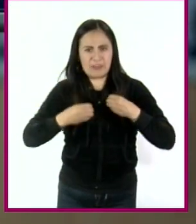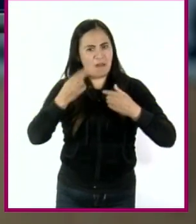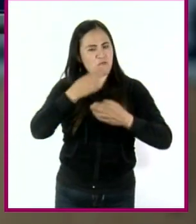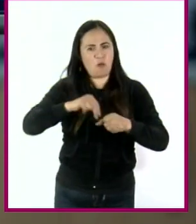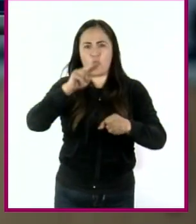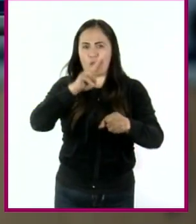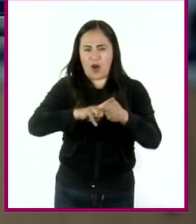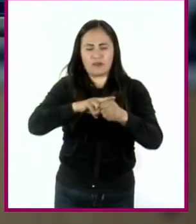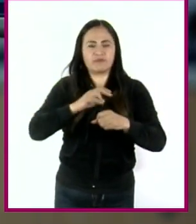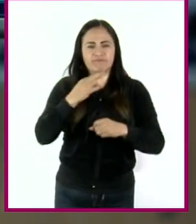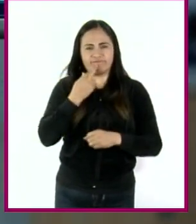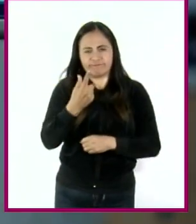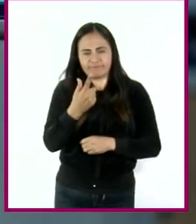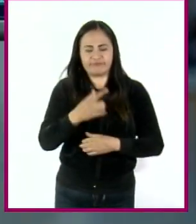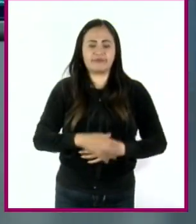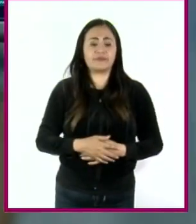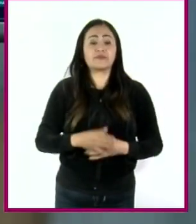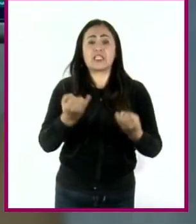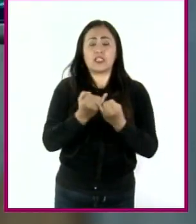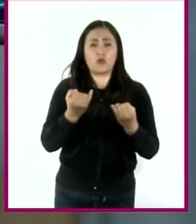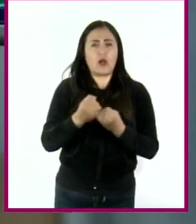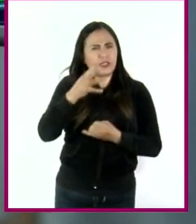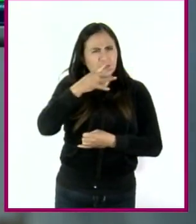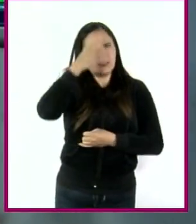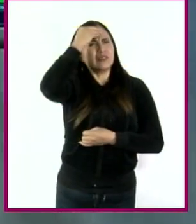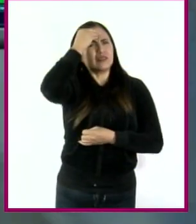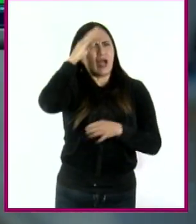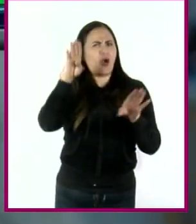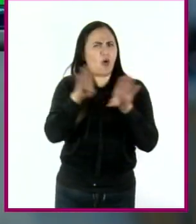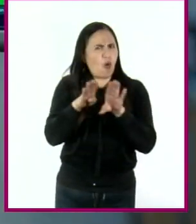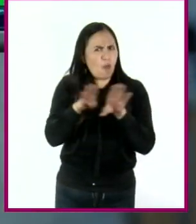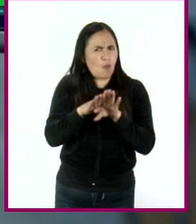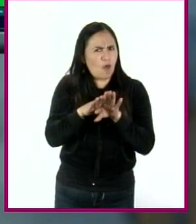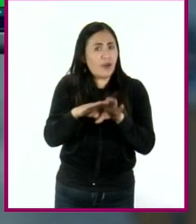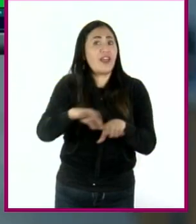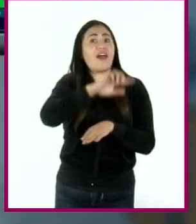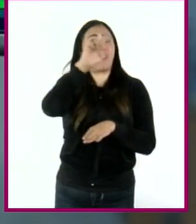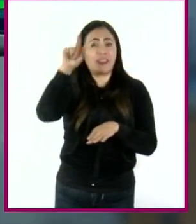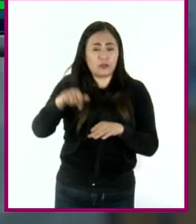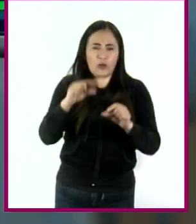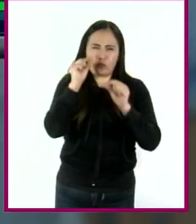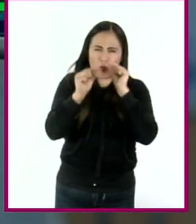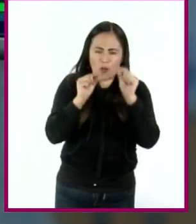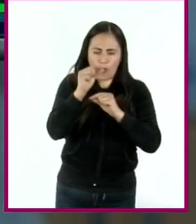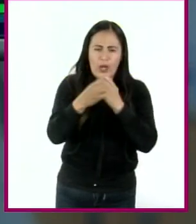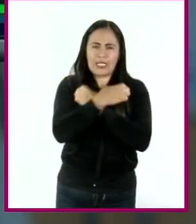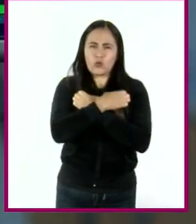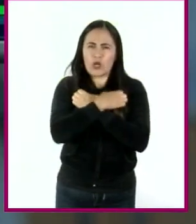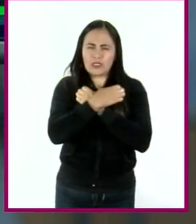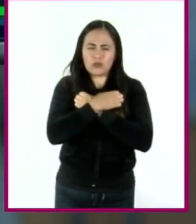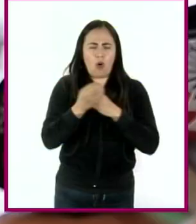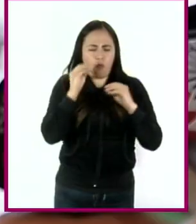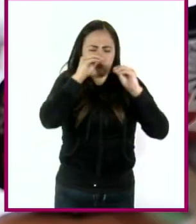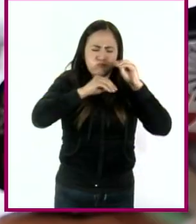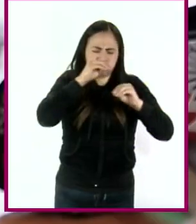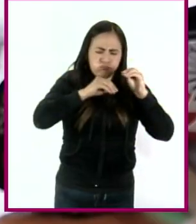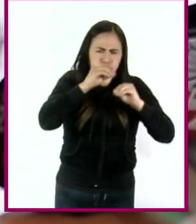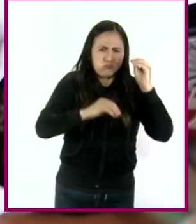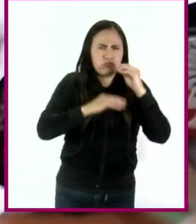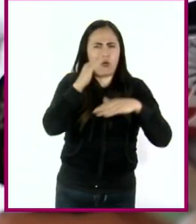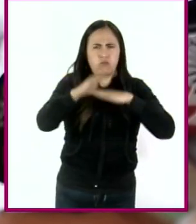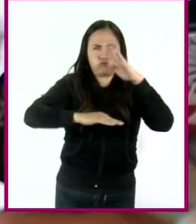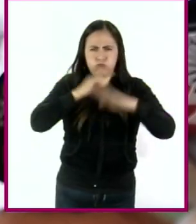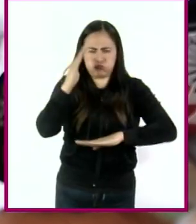también nos ayuda a comprender cómo aprendemos y desde ahí hacer mejoras en la educación. Esta disciplina, que